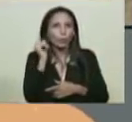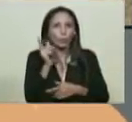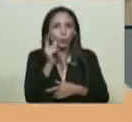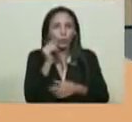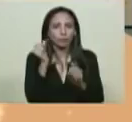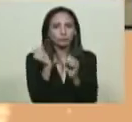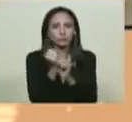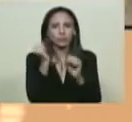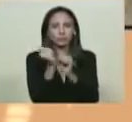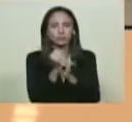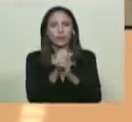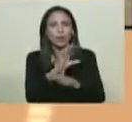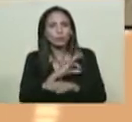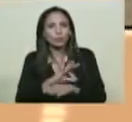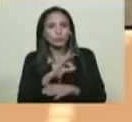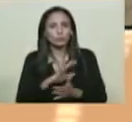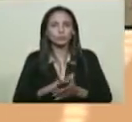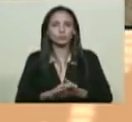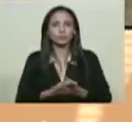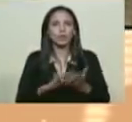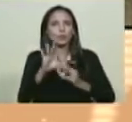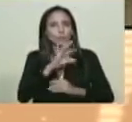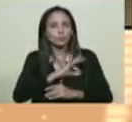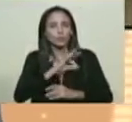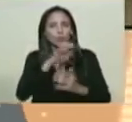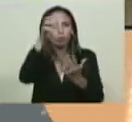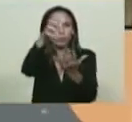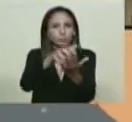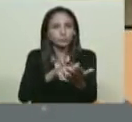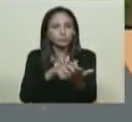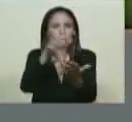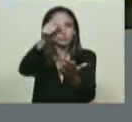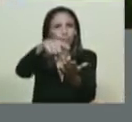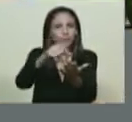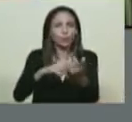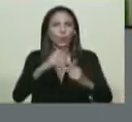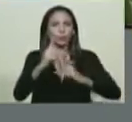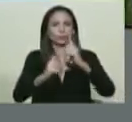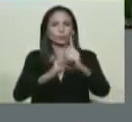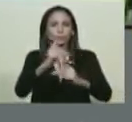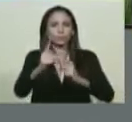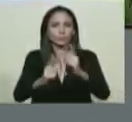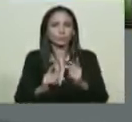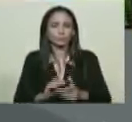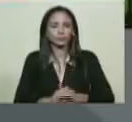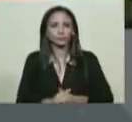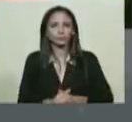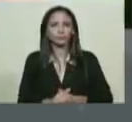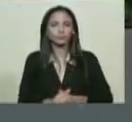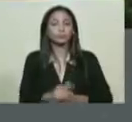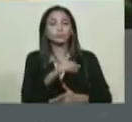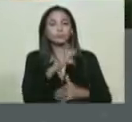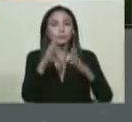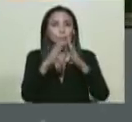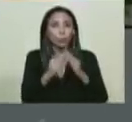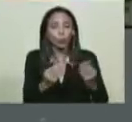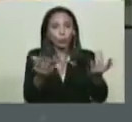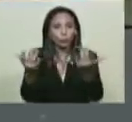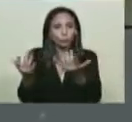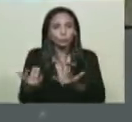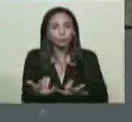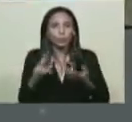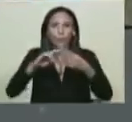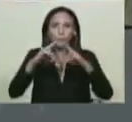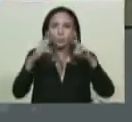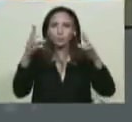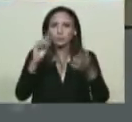la sociedad nueva, el socialismo en el campo, el socialismo productivo. Vamos a reconstruir la armonía.